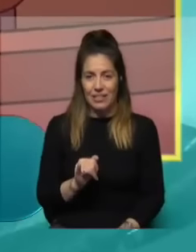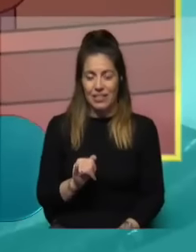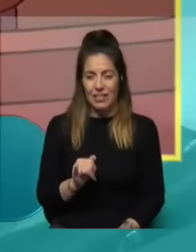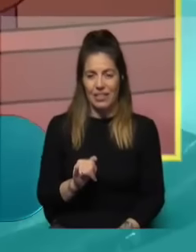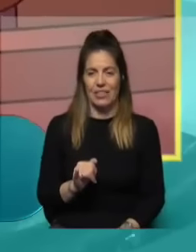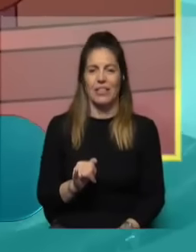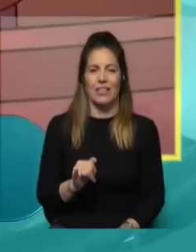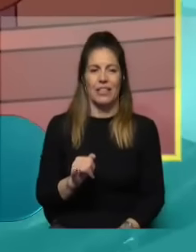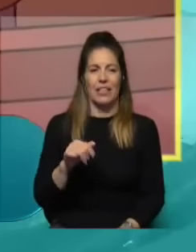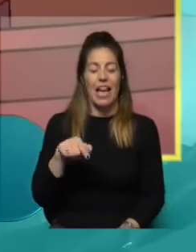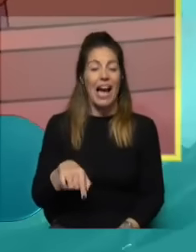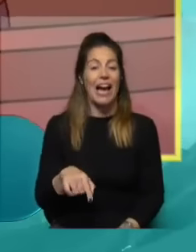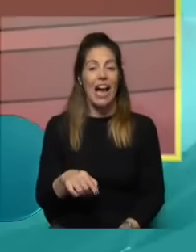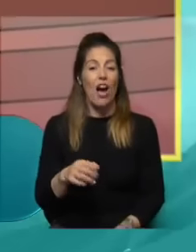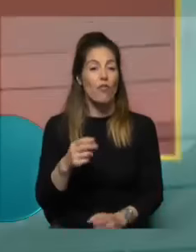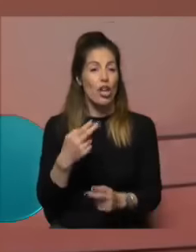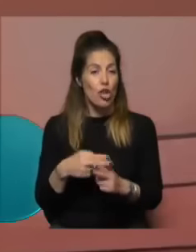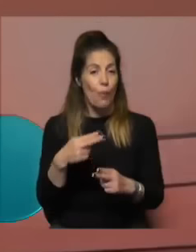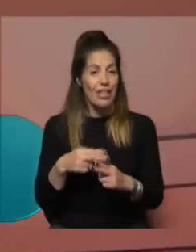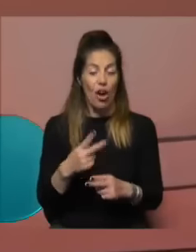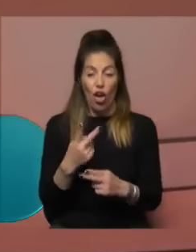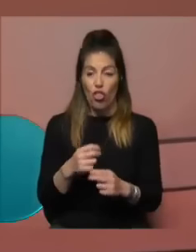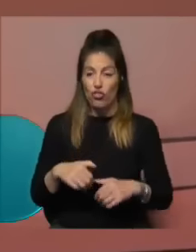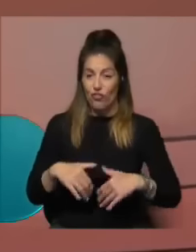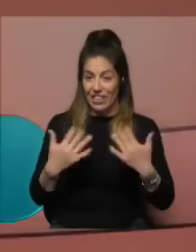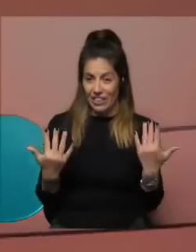Localmente, Arras del Agua fue nominado a dos festivales,